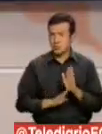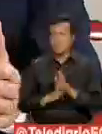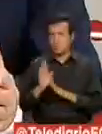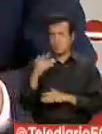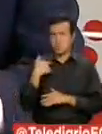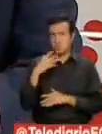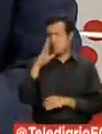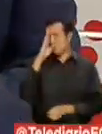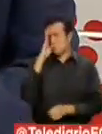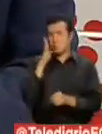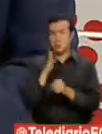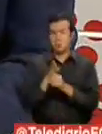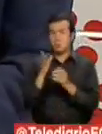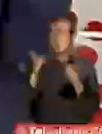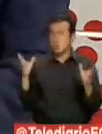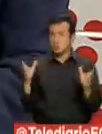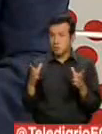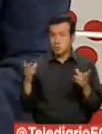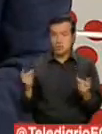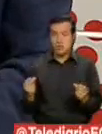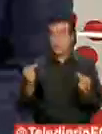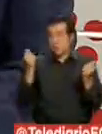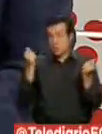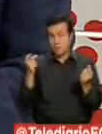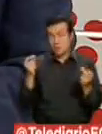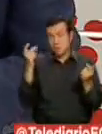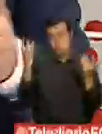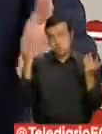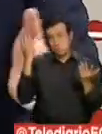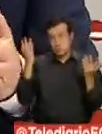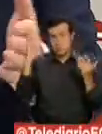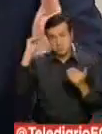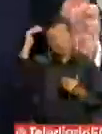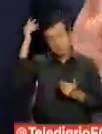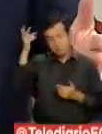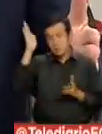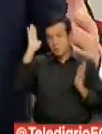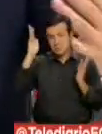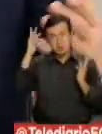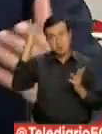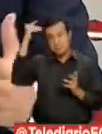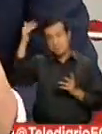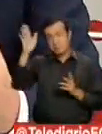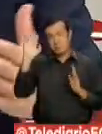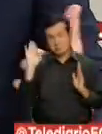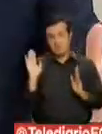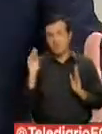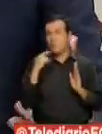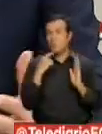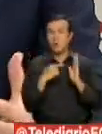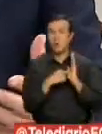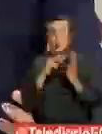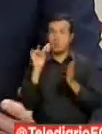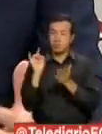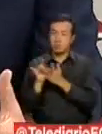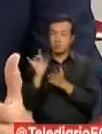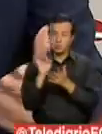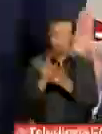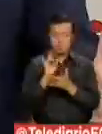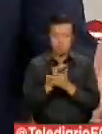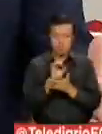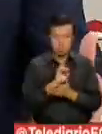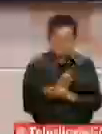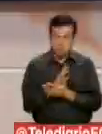tiene como objetivo inmediato, puede que sí, puede que en alguna medida la reducción, por supuesto, o